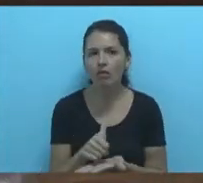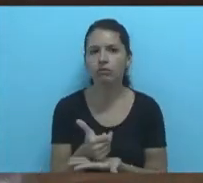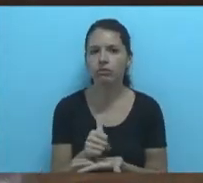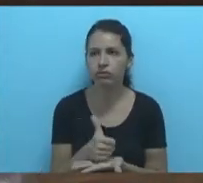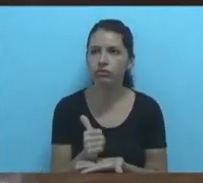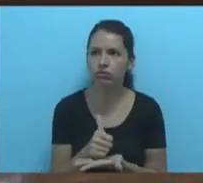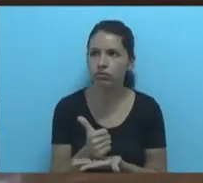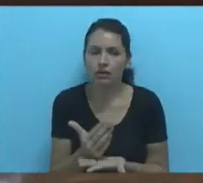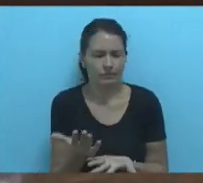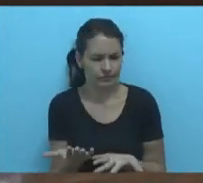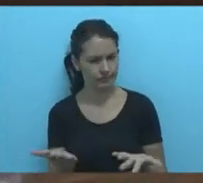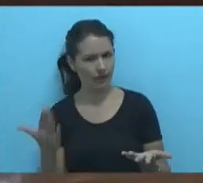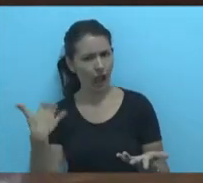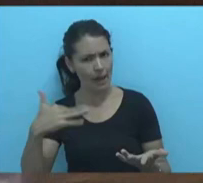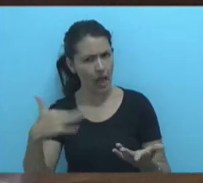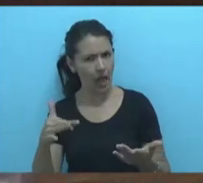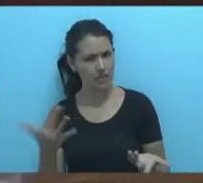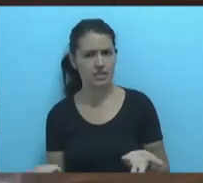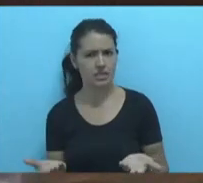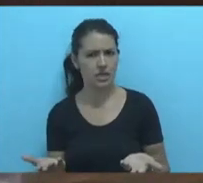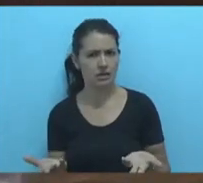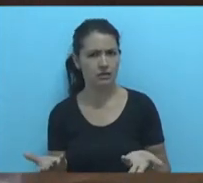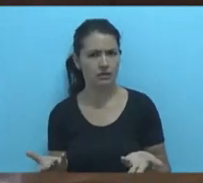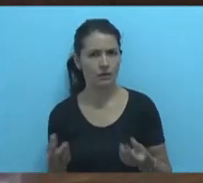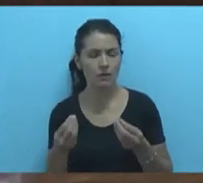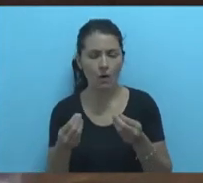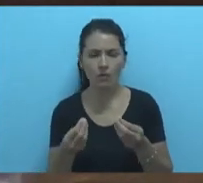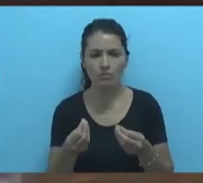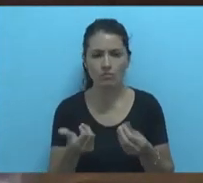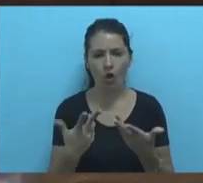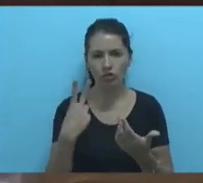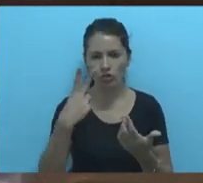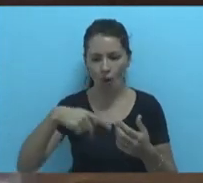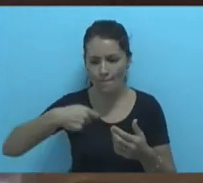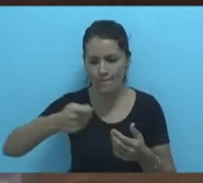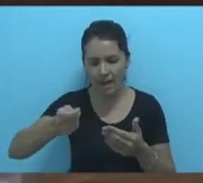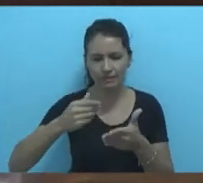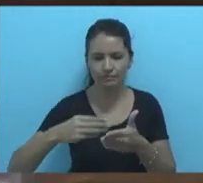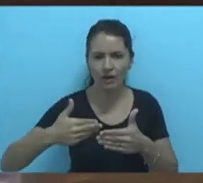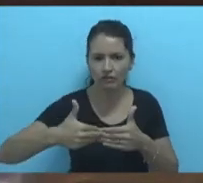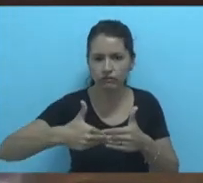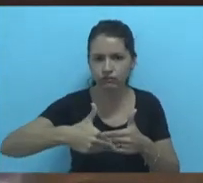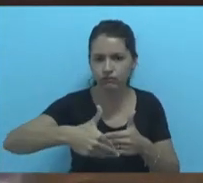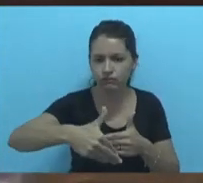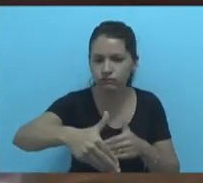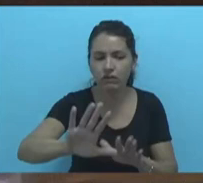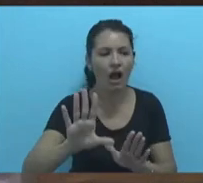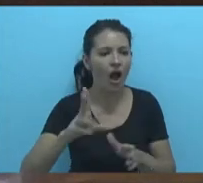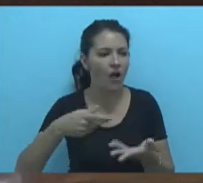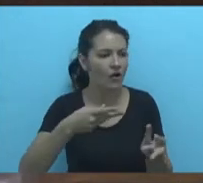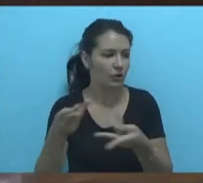semana. Habían pasado 60 días y no se había utilizado un peso de los 3.000 millones que se